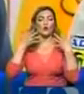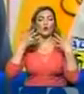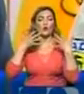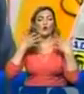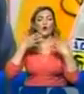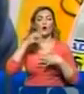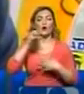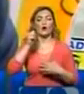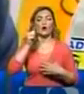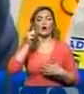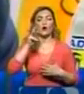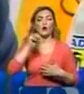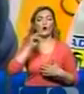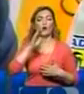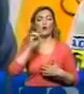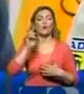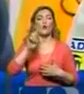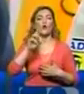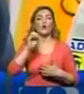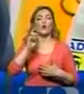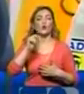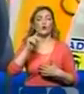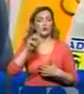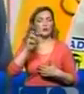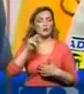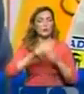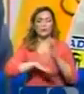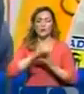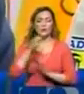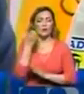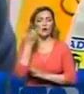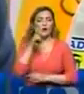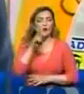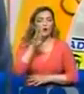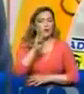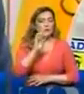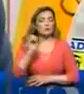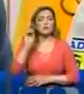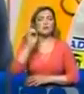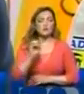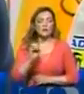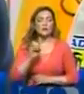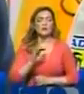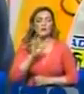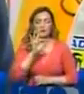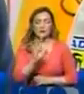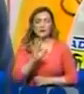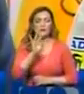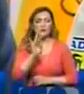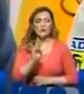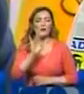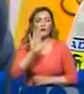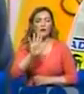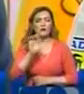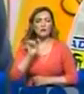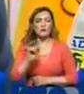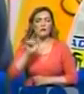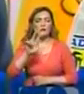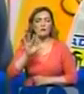el que nos da el mayor número de emergencias con el 26% esto significa 975 mil